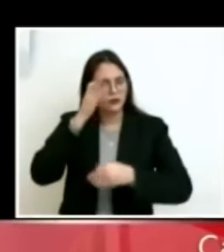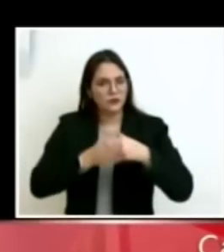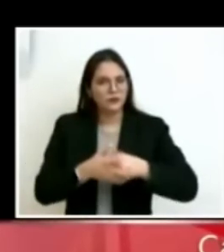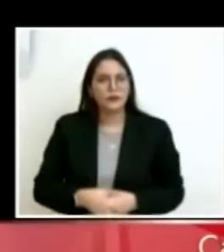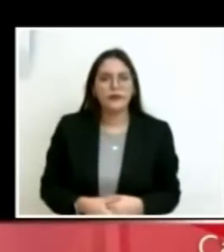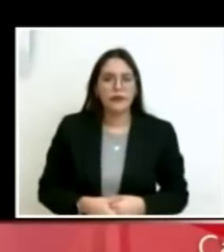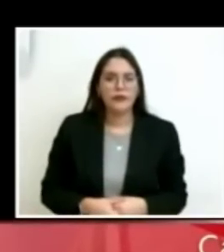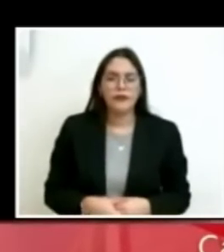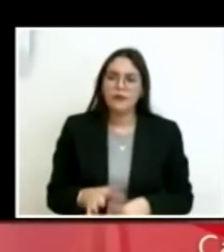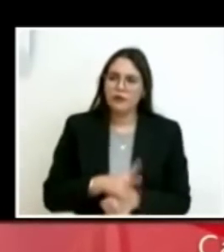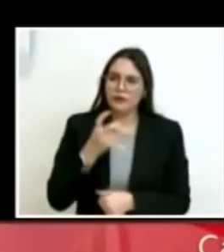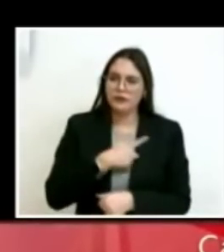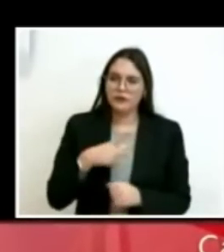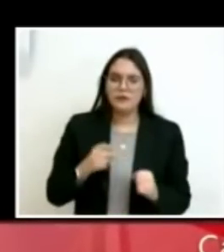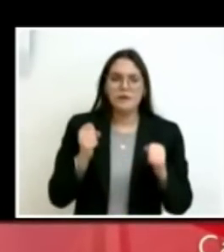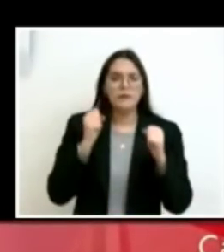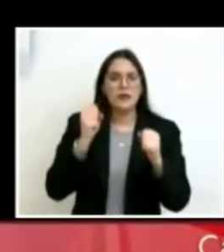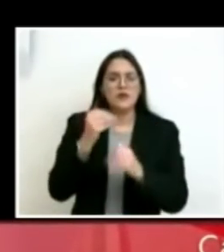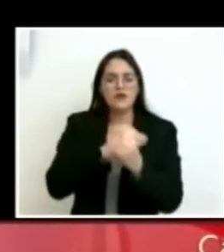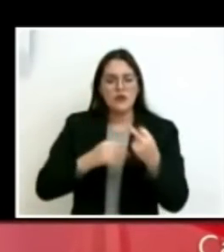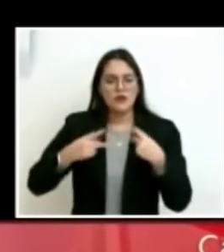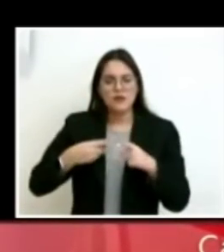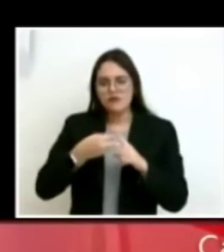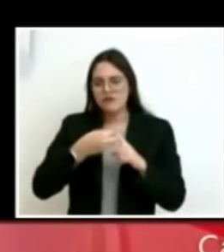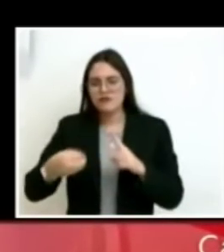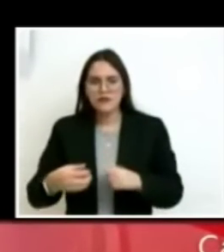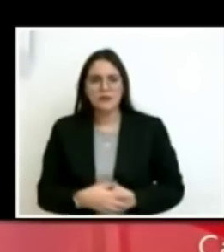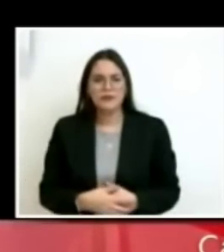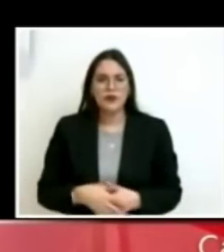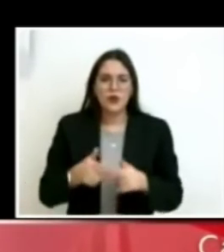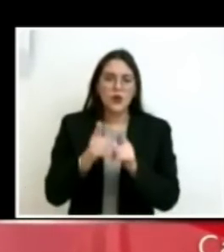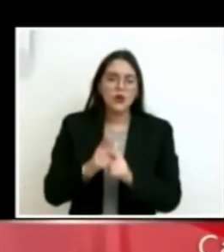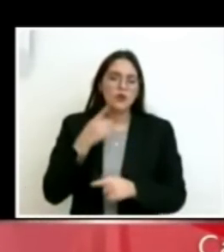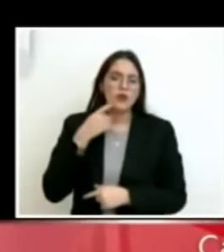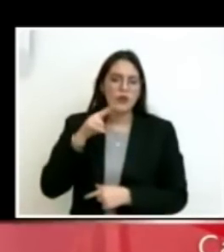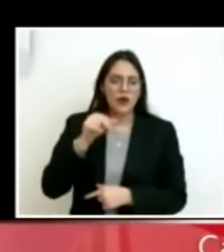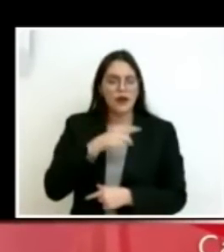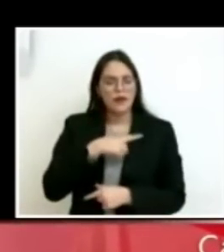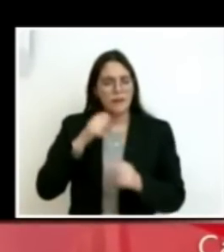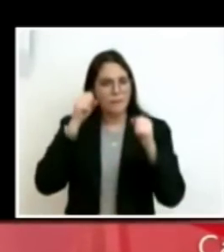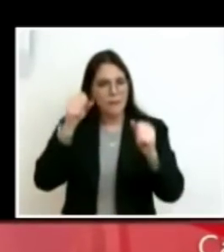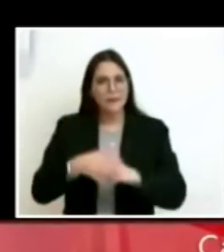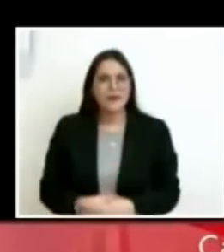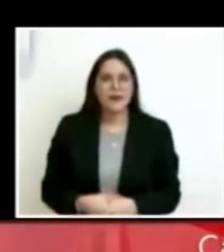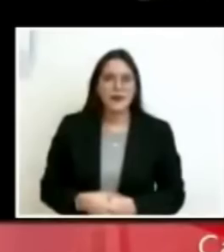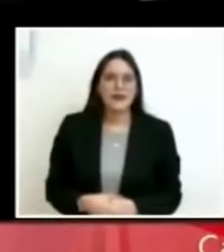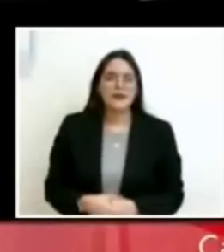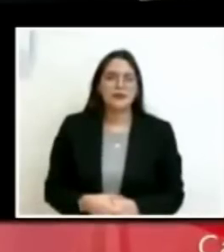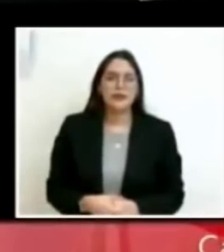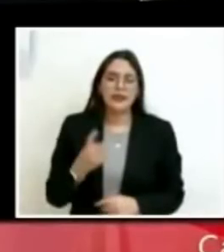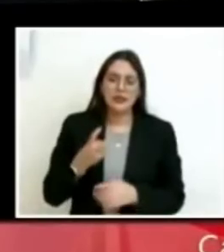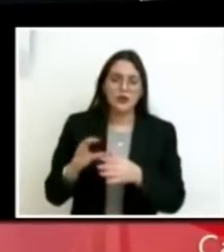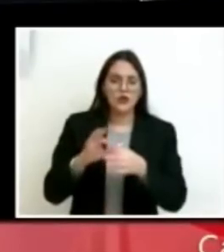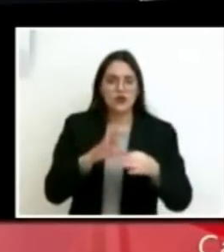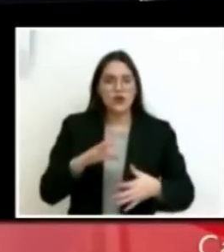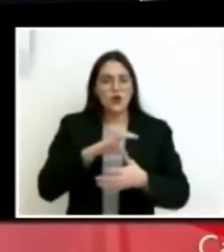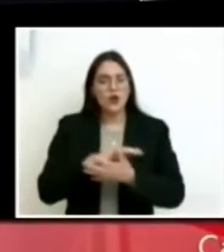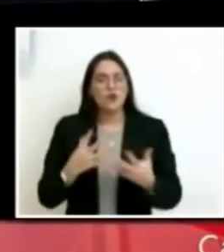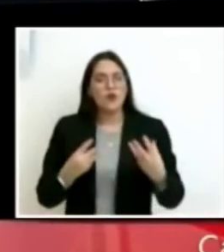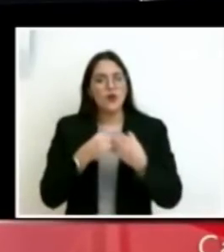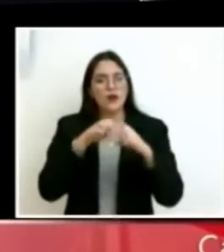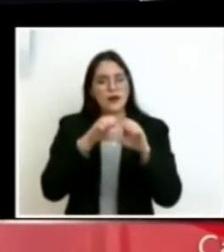que viva el pueblo organizado, que viva mi gran grupo parlamentario de Morena, que viva esta gran coalición de